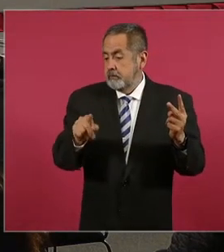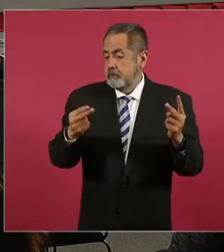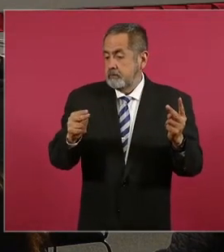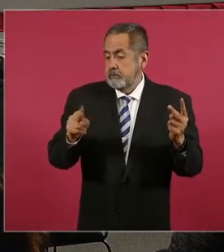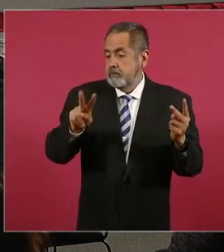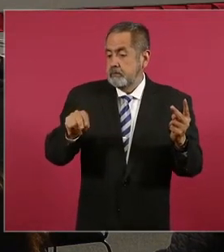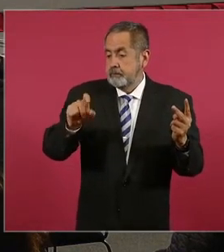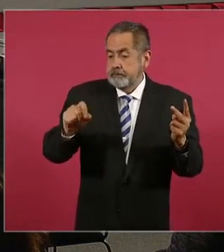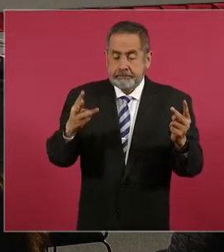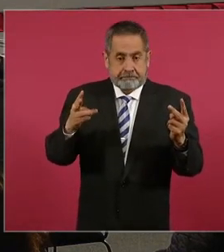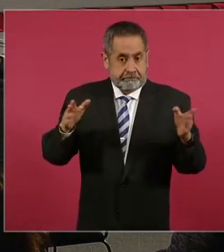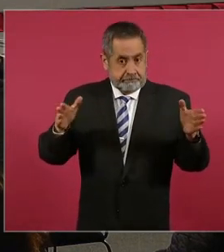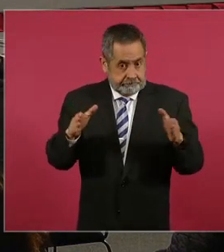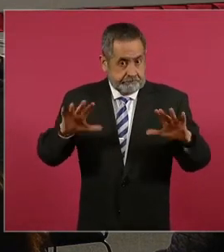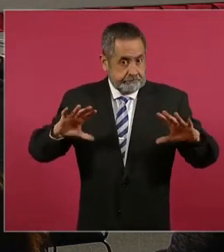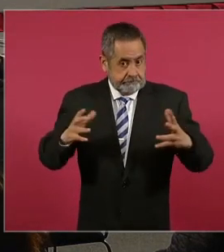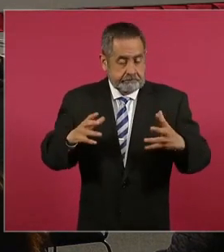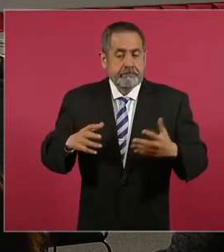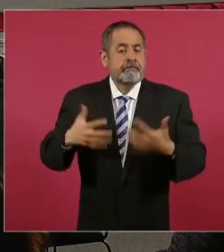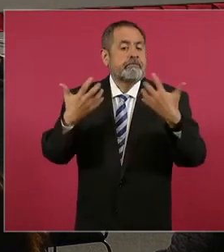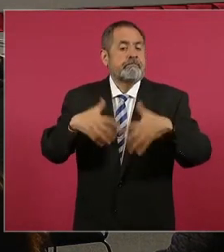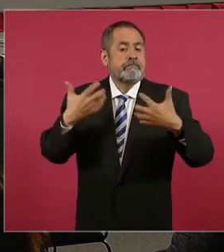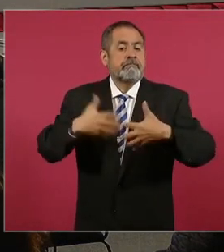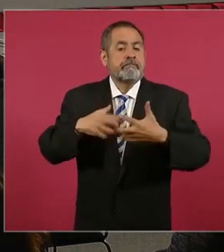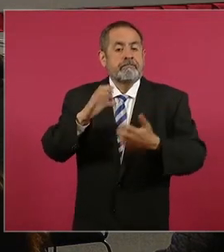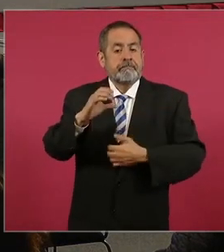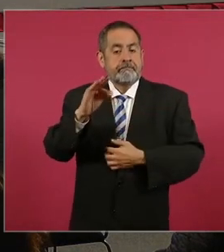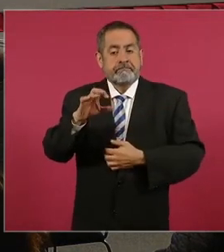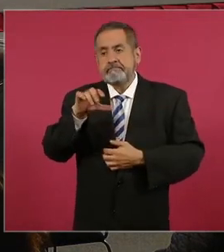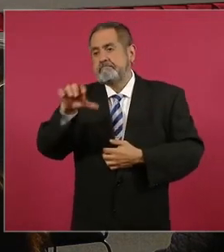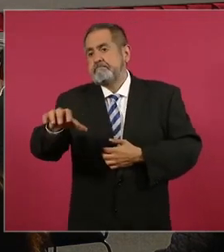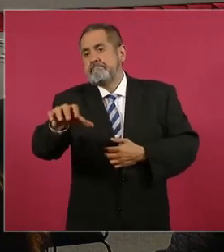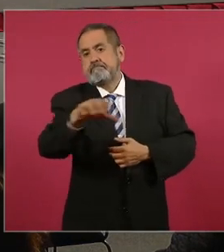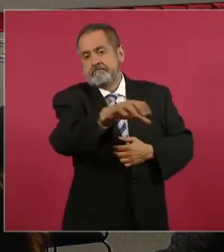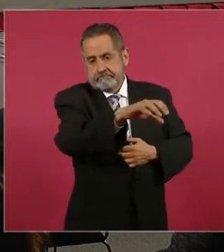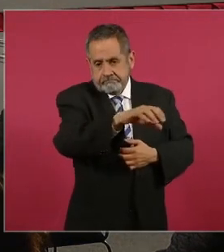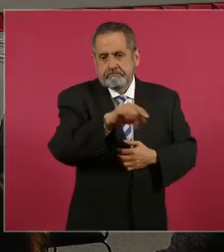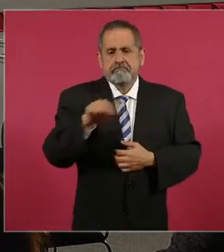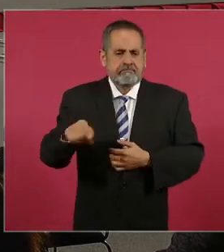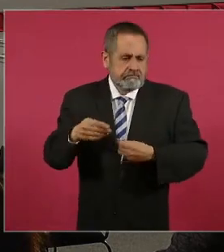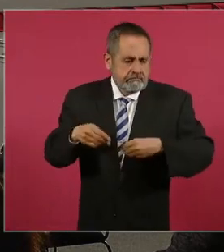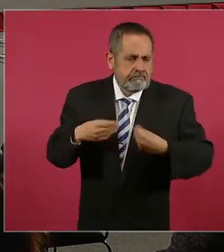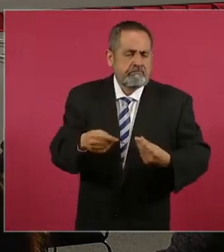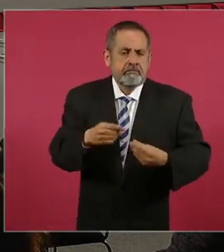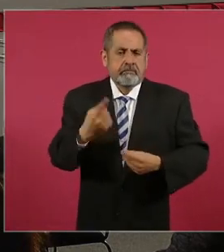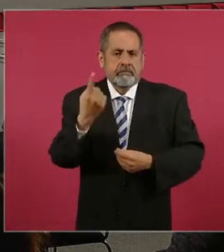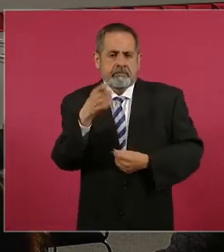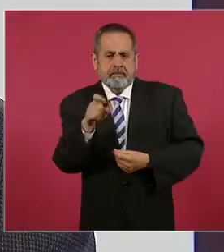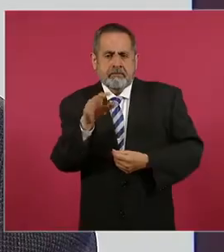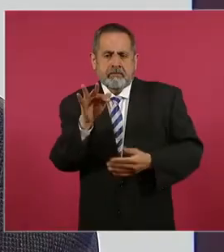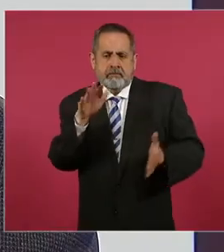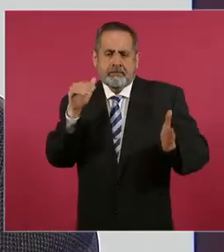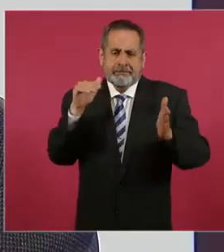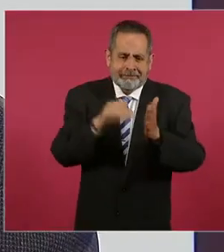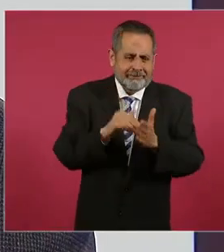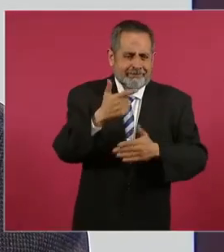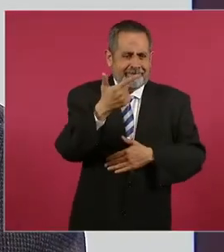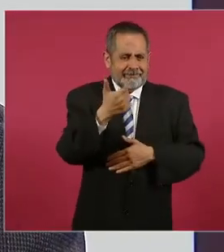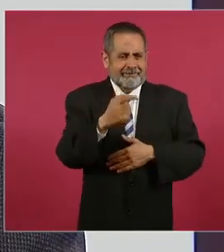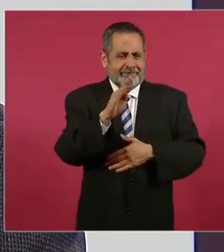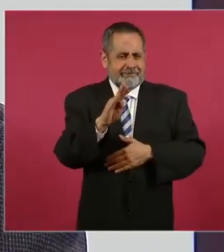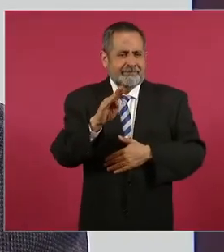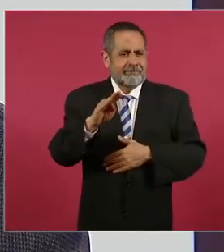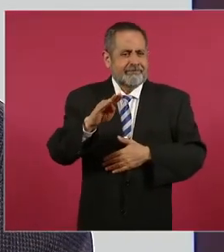2023, las plantas de la CFE aportaron al sistema eléctrico 140.000 gigawatts